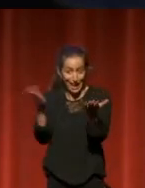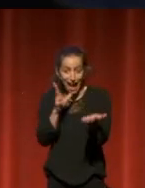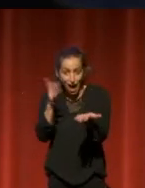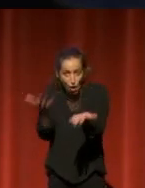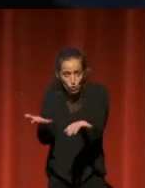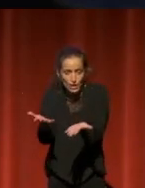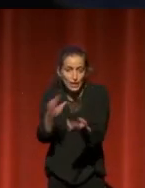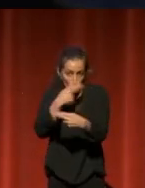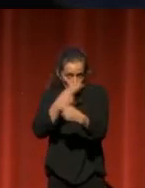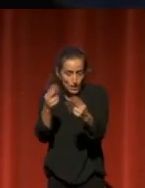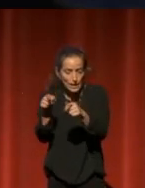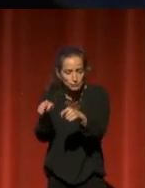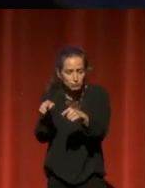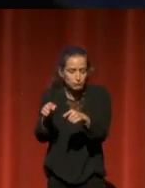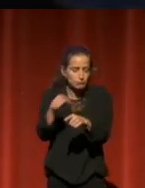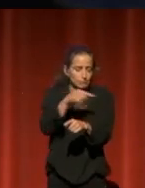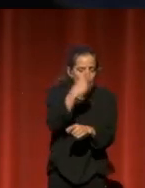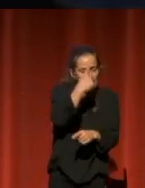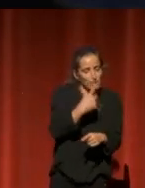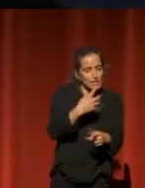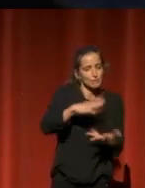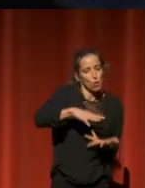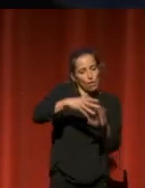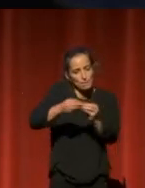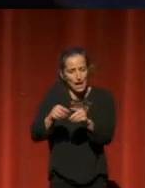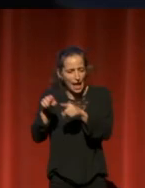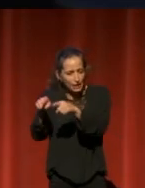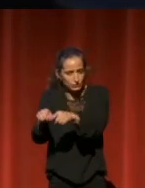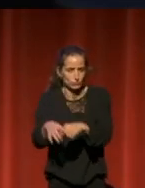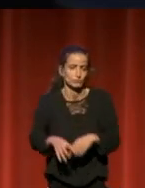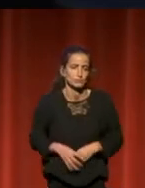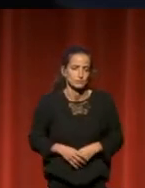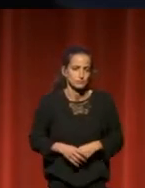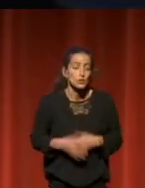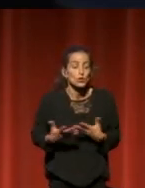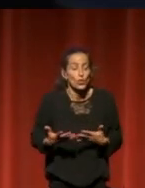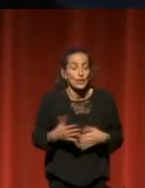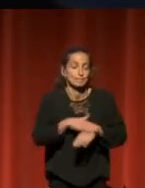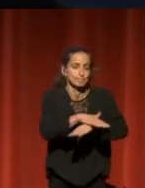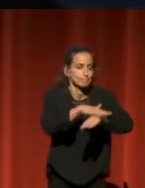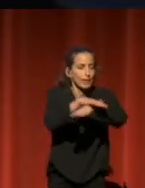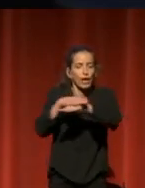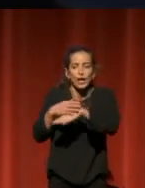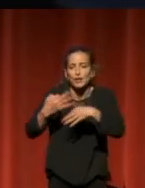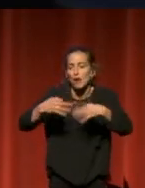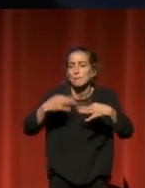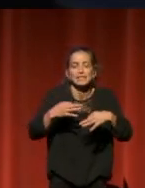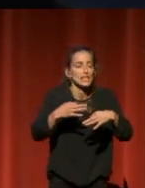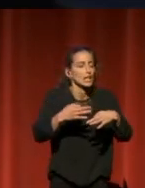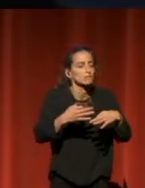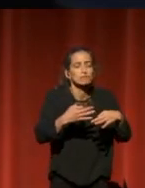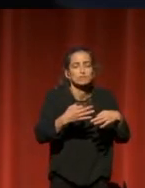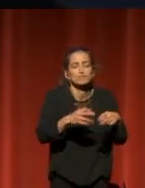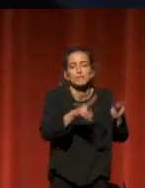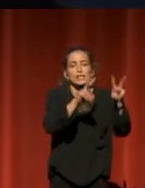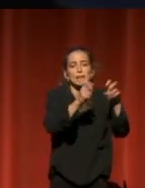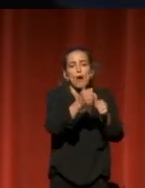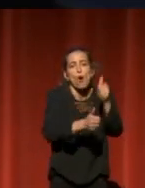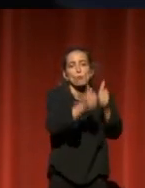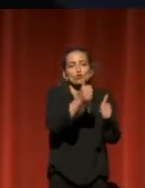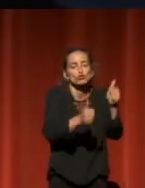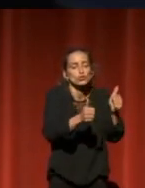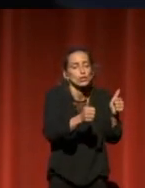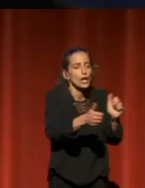bibliotecas públicas y... Yo creo que las administraciones replican los temarios unos a otros sin pararse